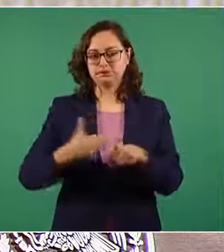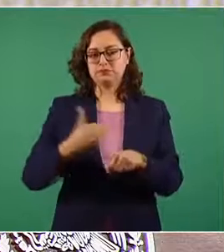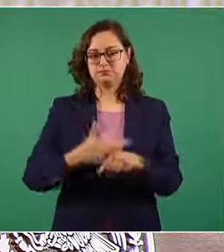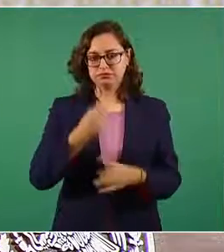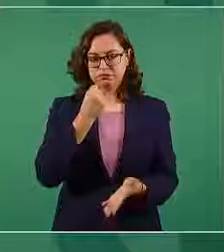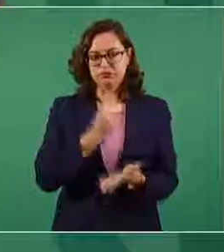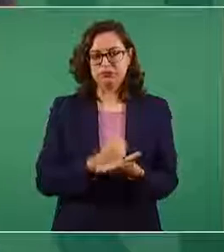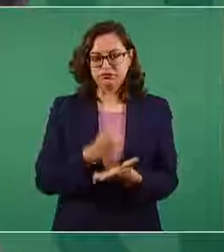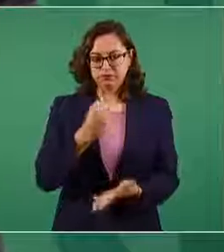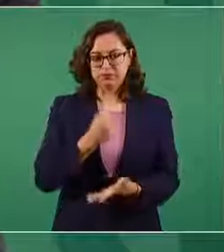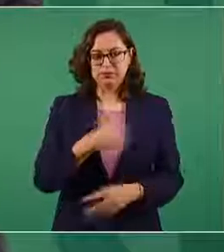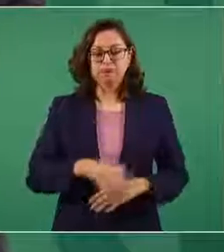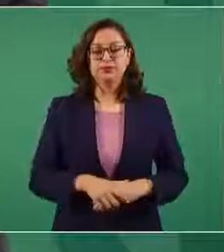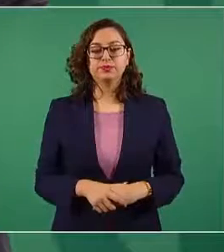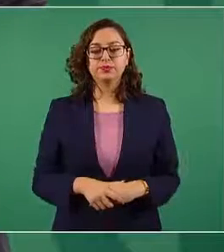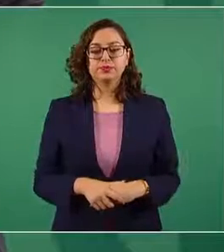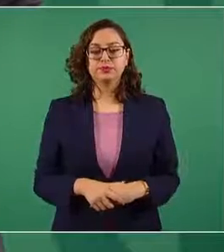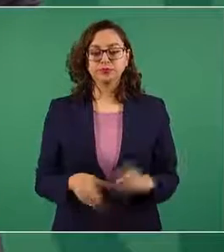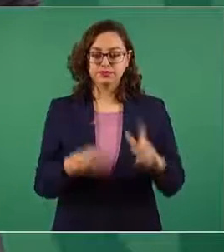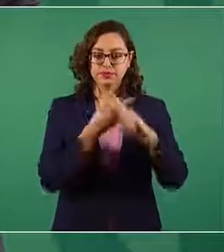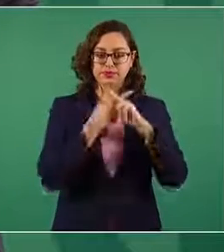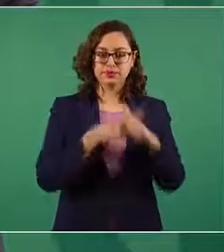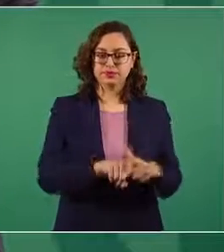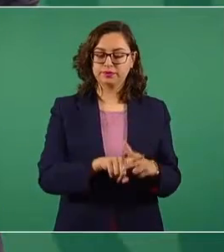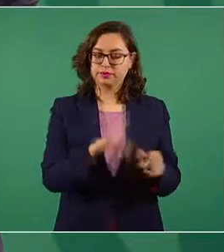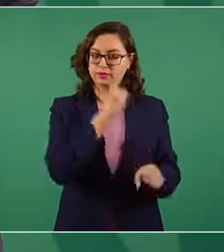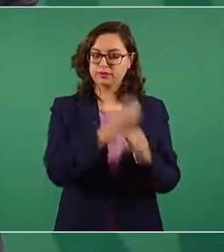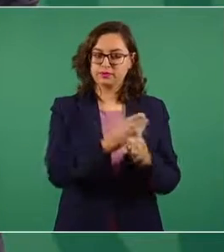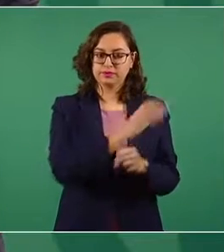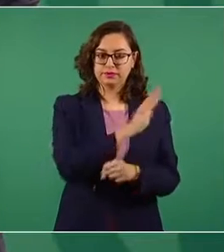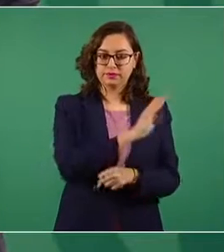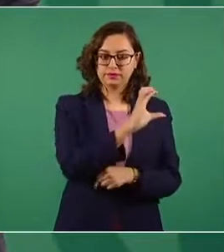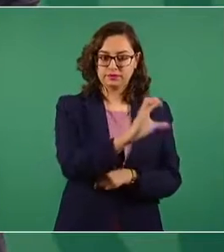a iniciar en Baja California,